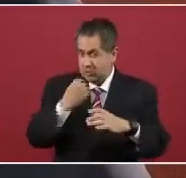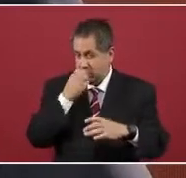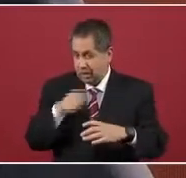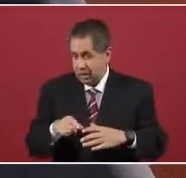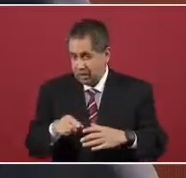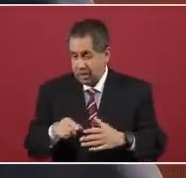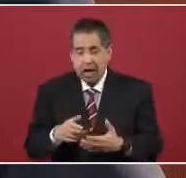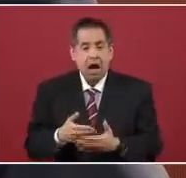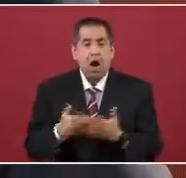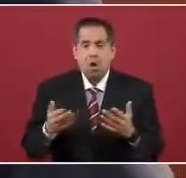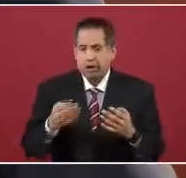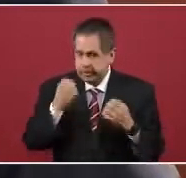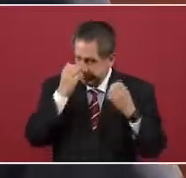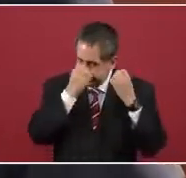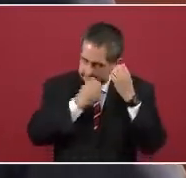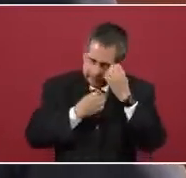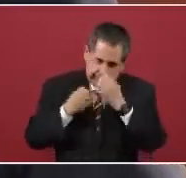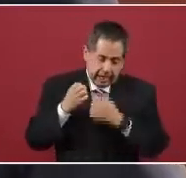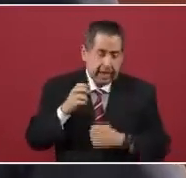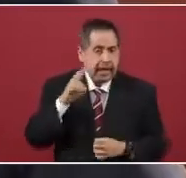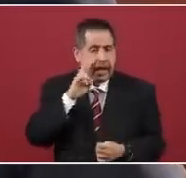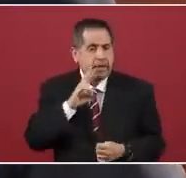y ahora hay que revisarlas.